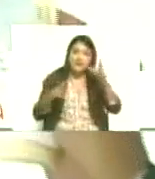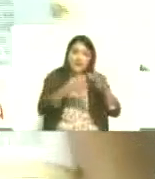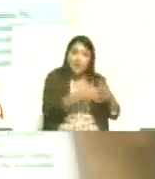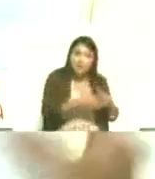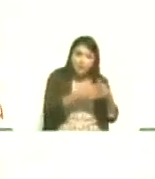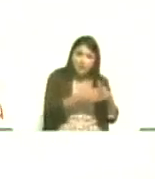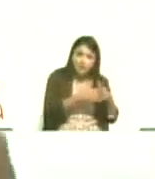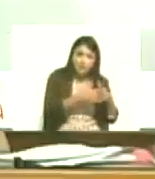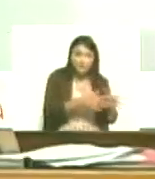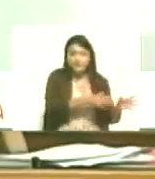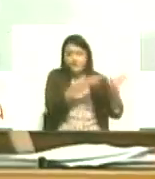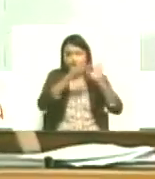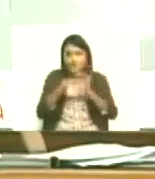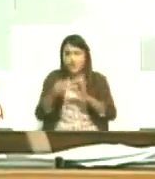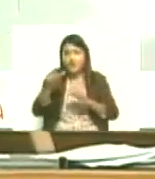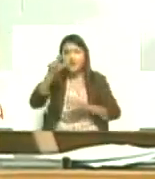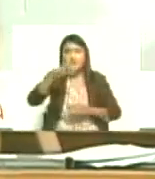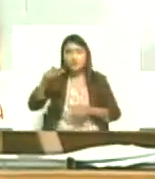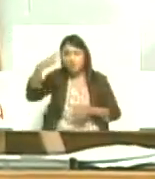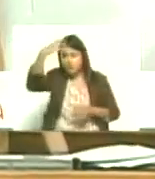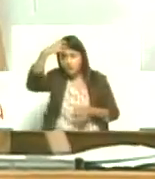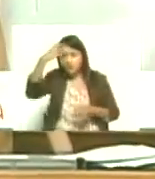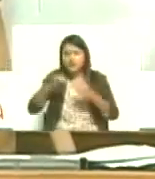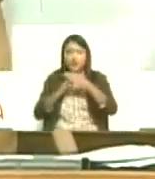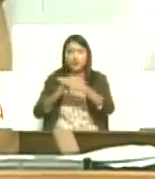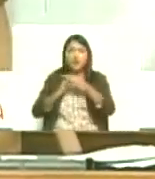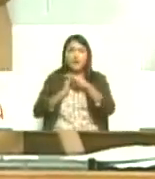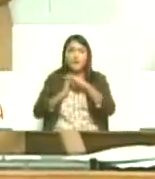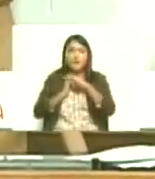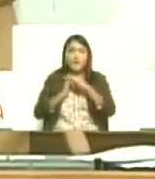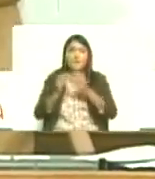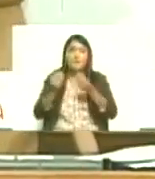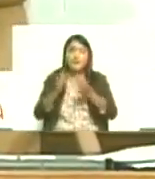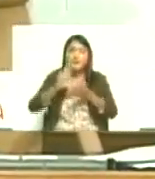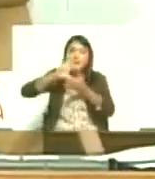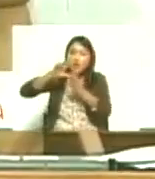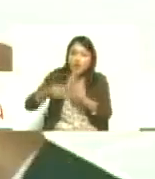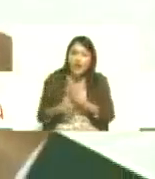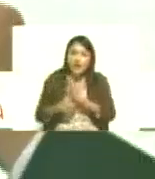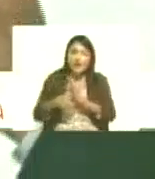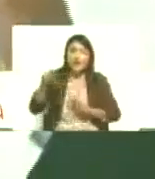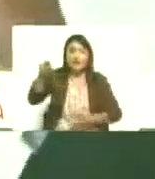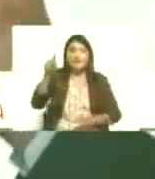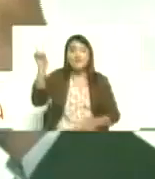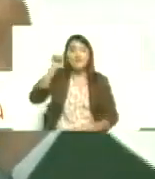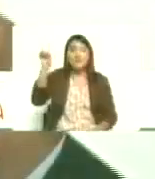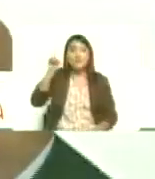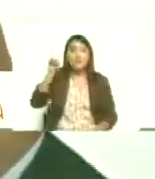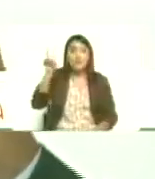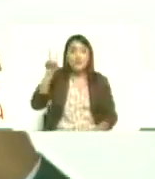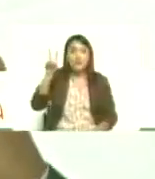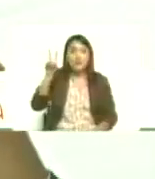y funcionarios de la corona británica para arrebatarle a Venezuela